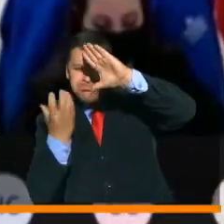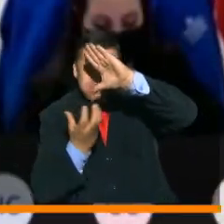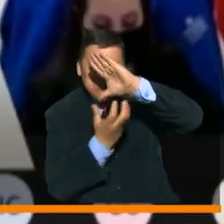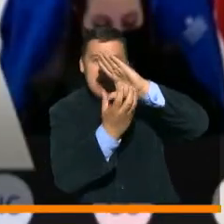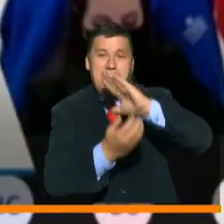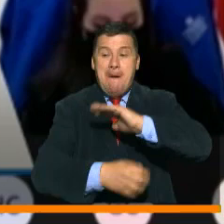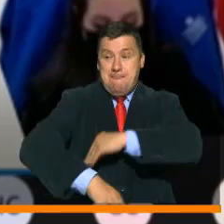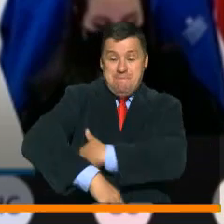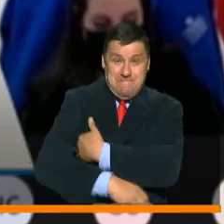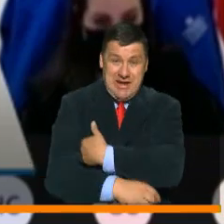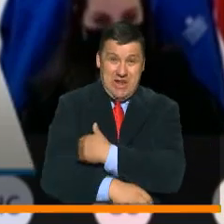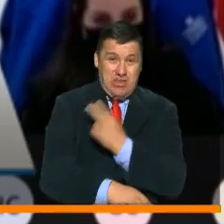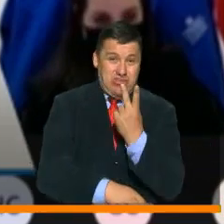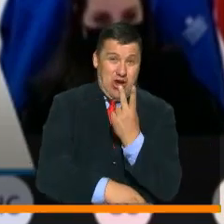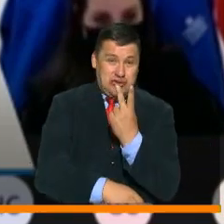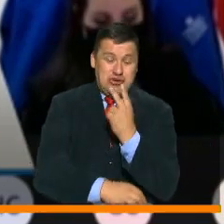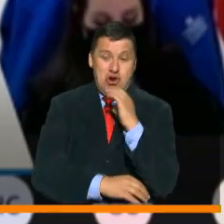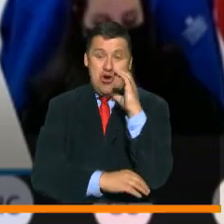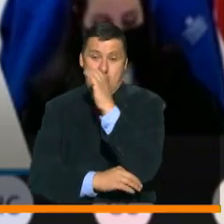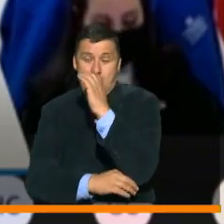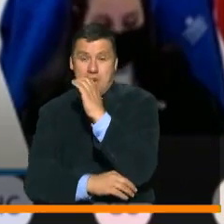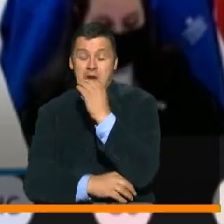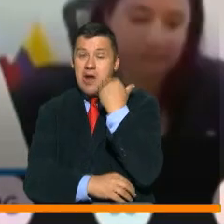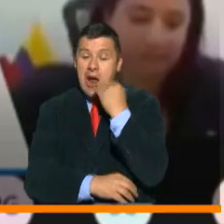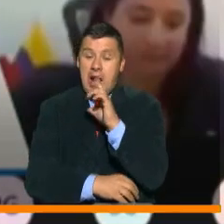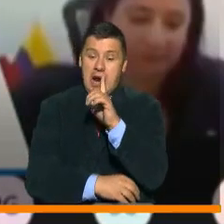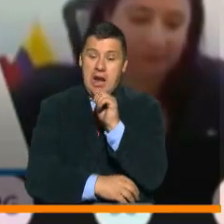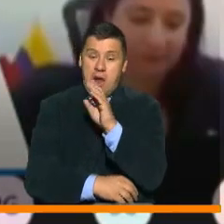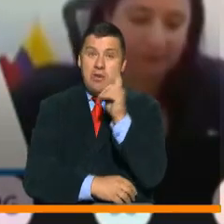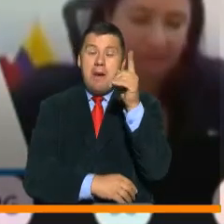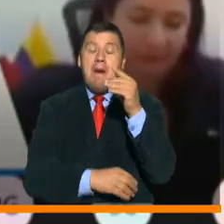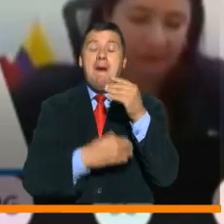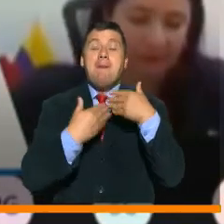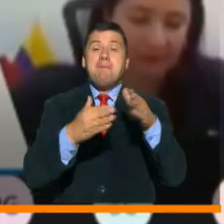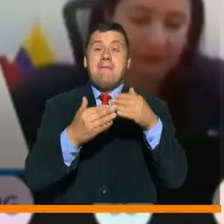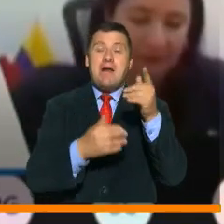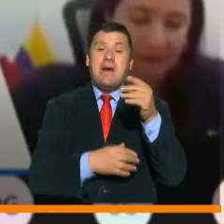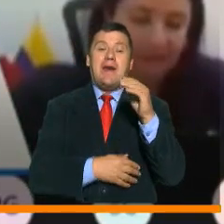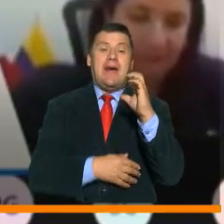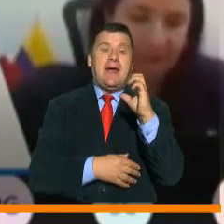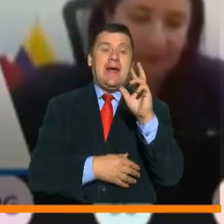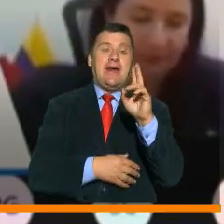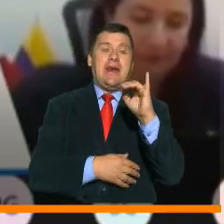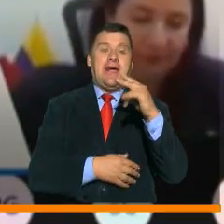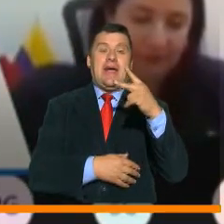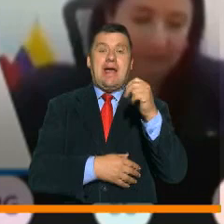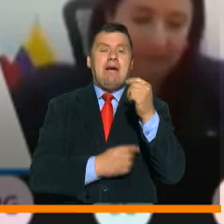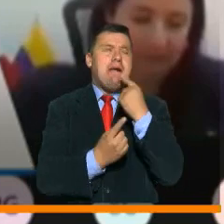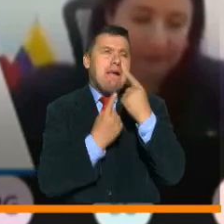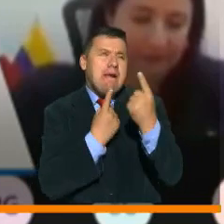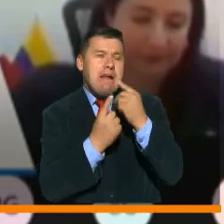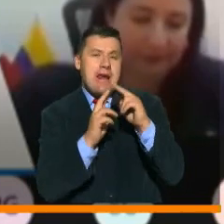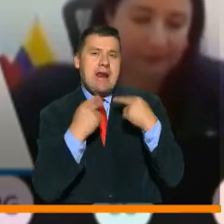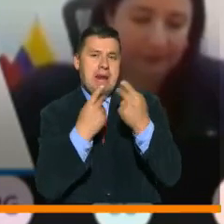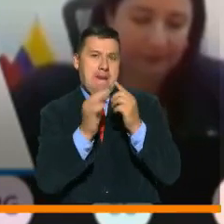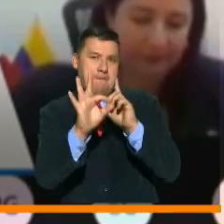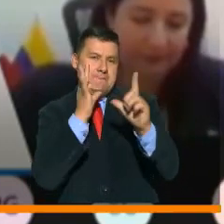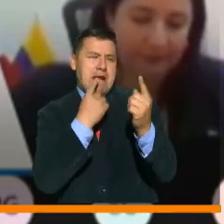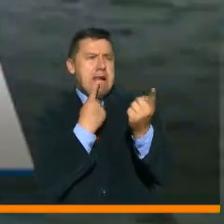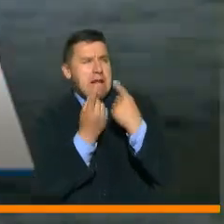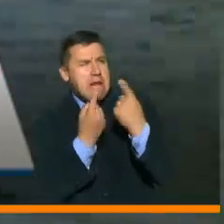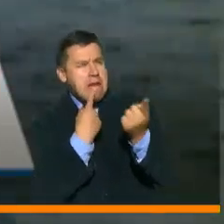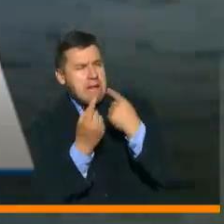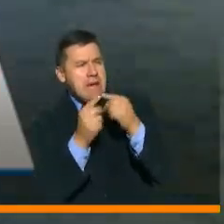ministras de relaciones exteriores de colombia claudia blum y de panamá erika moines tuvieron una reunión binacional virtual en la que